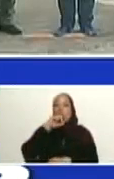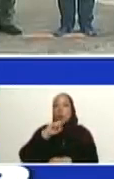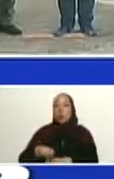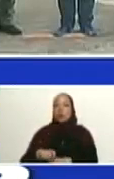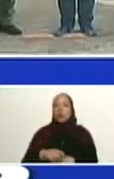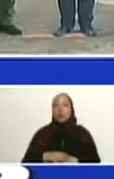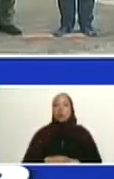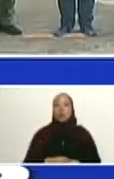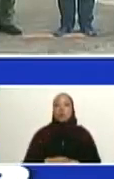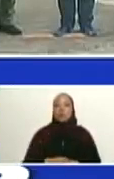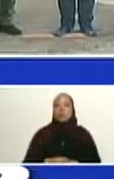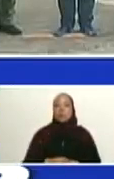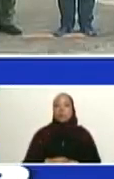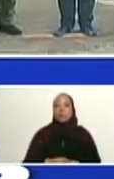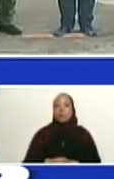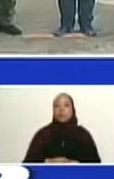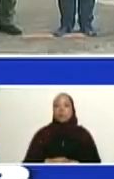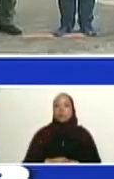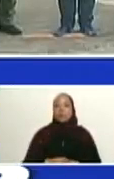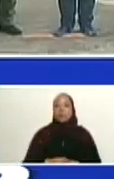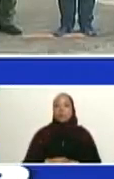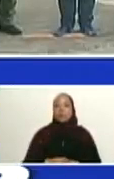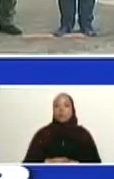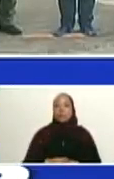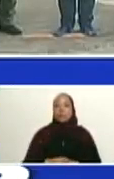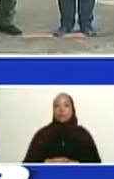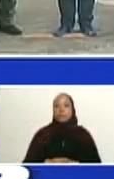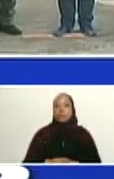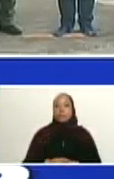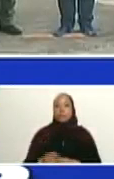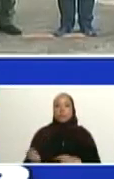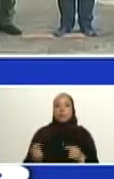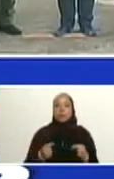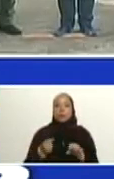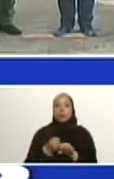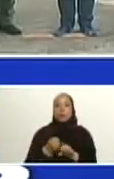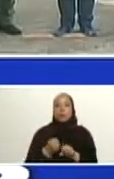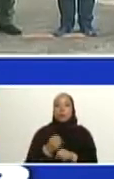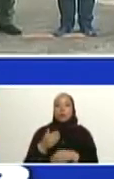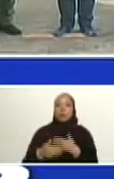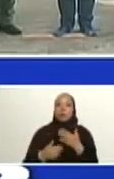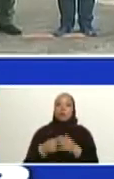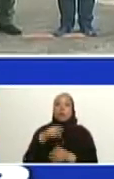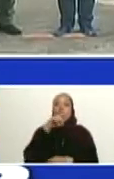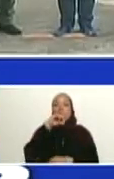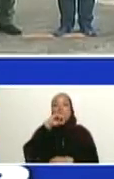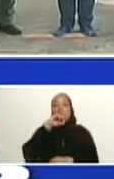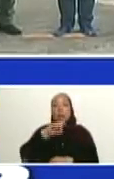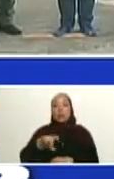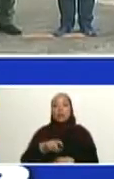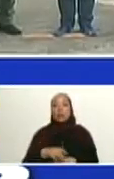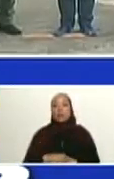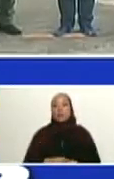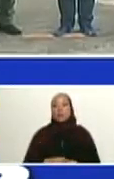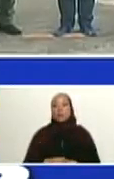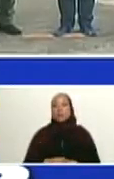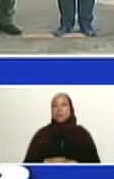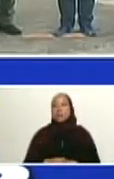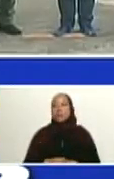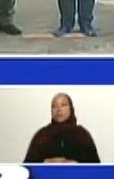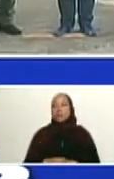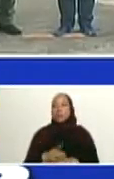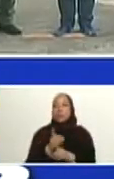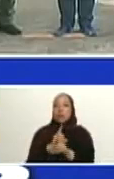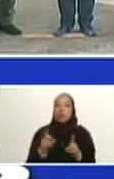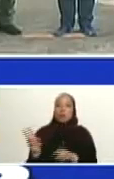fascismo que pretenden sembrar un discurso fascista de odio, de venganza, para dividir a